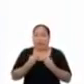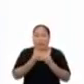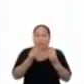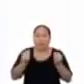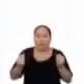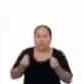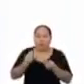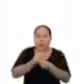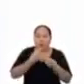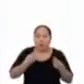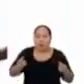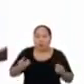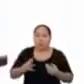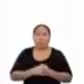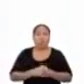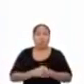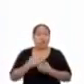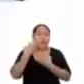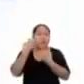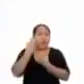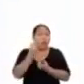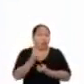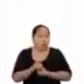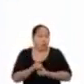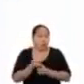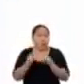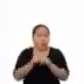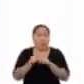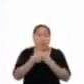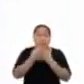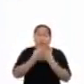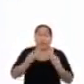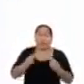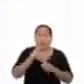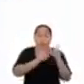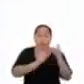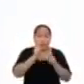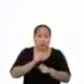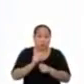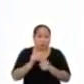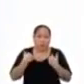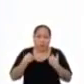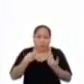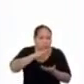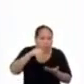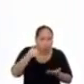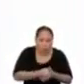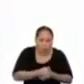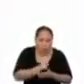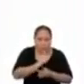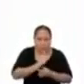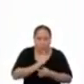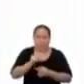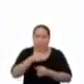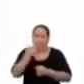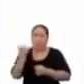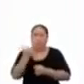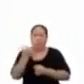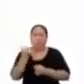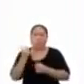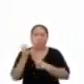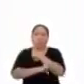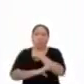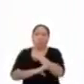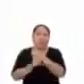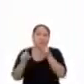recursos económicos y humanos, no lo tenemos todo. Eso pasa también con los demás países. Para ello, entre nuestros